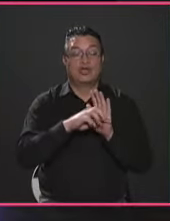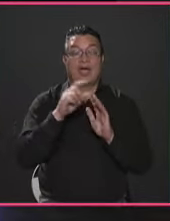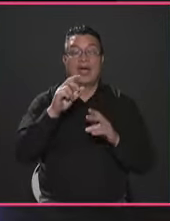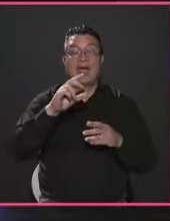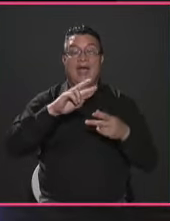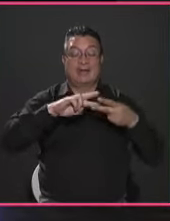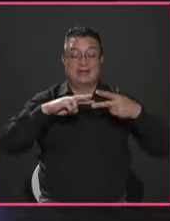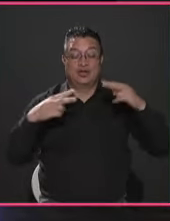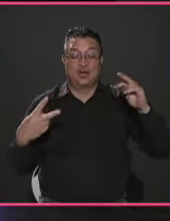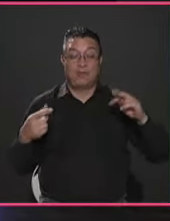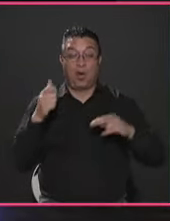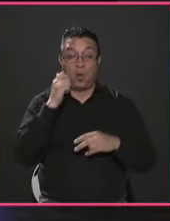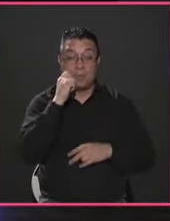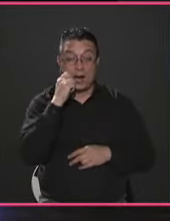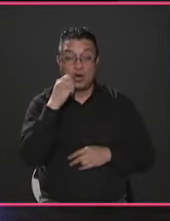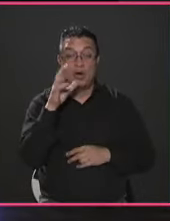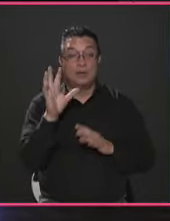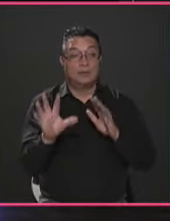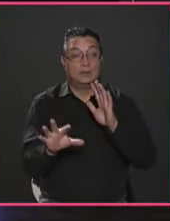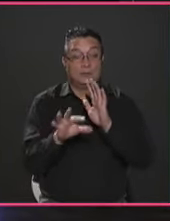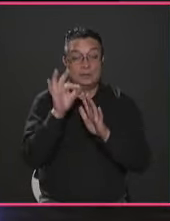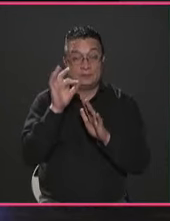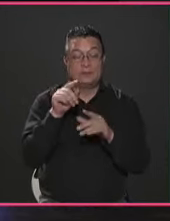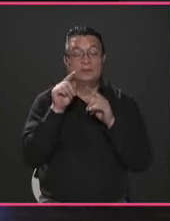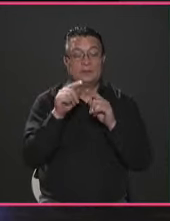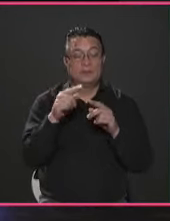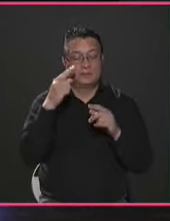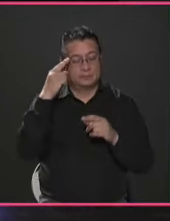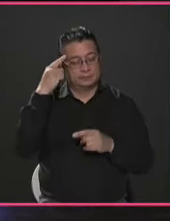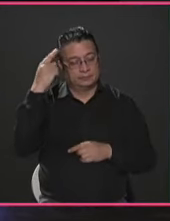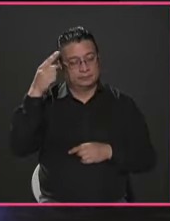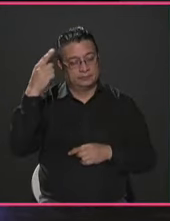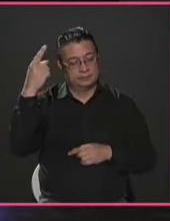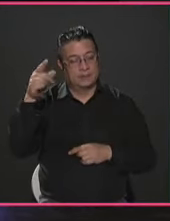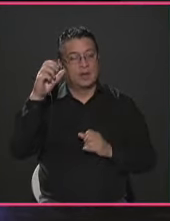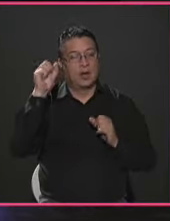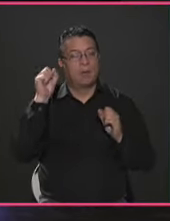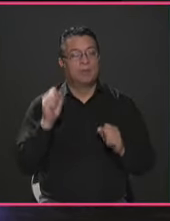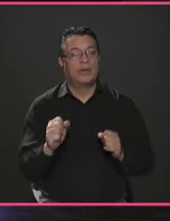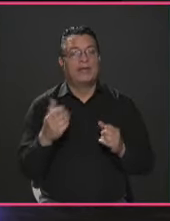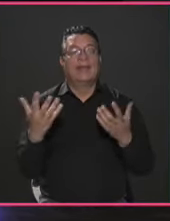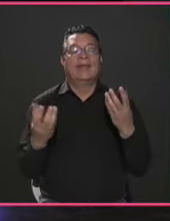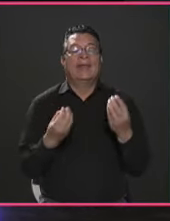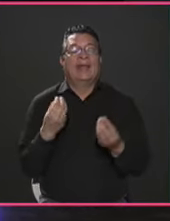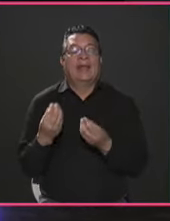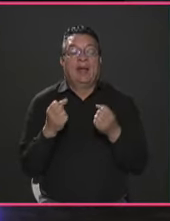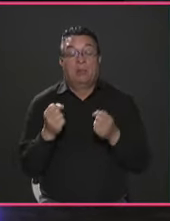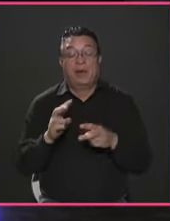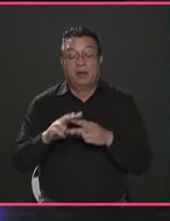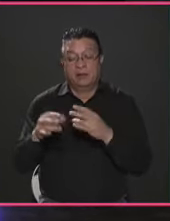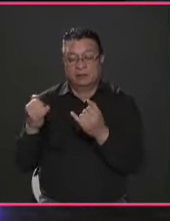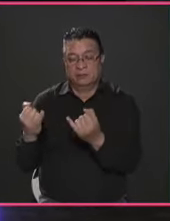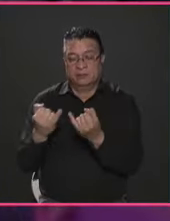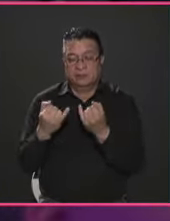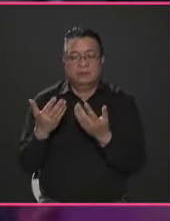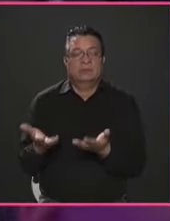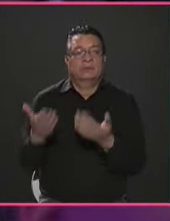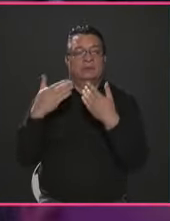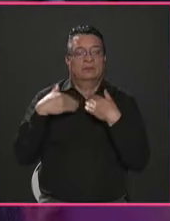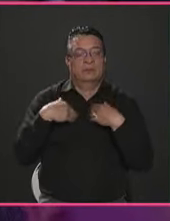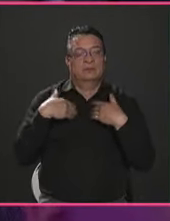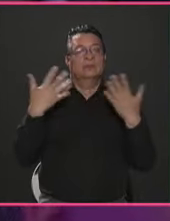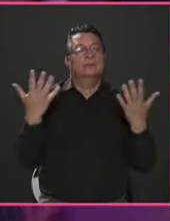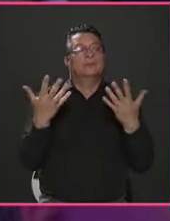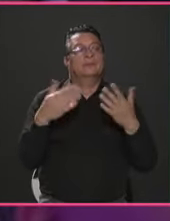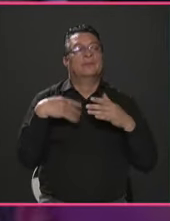humano logró fue hacernos soñar sobre qué podíamos hacer con esta información para la medicina Cómo